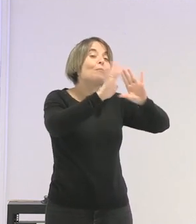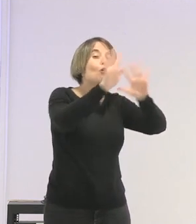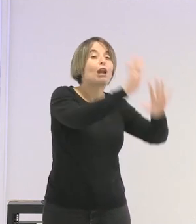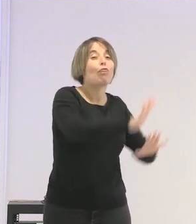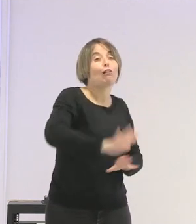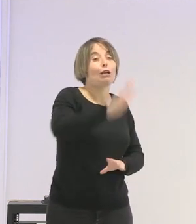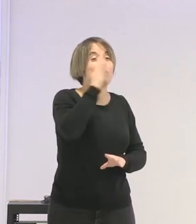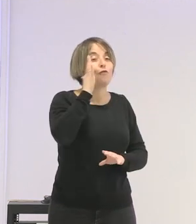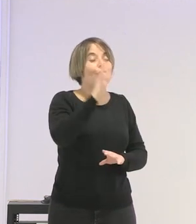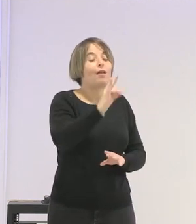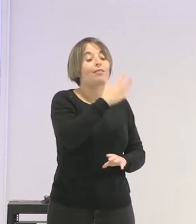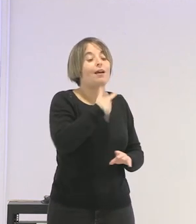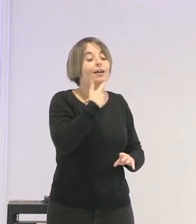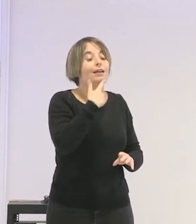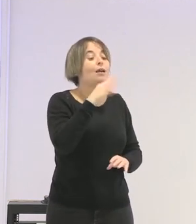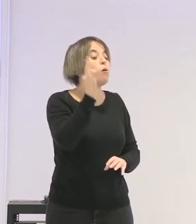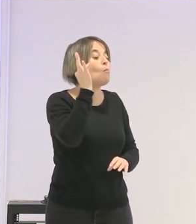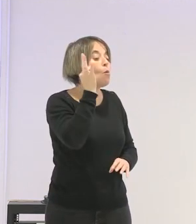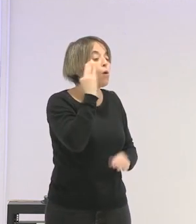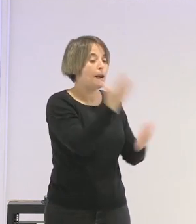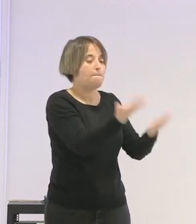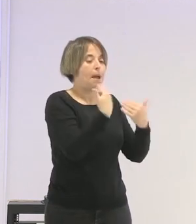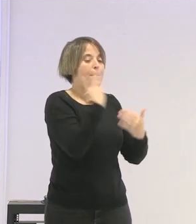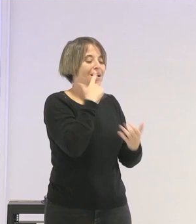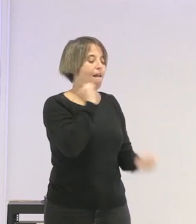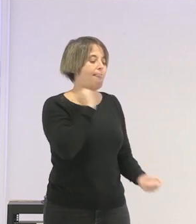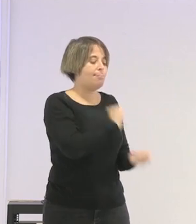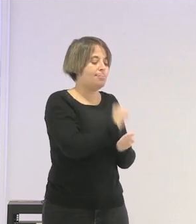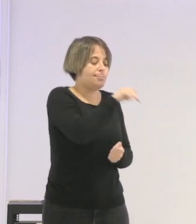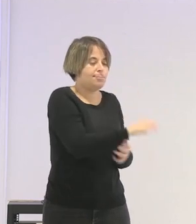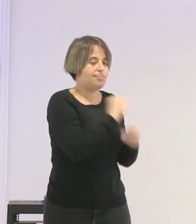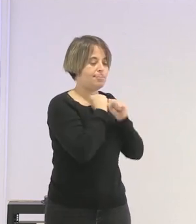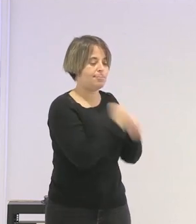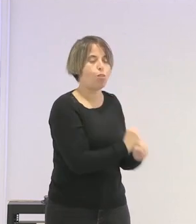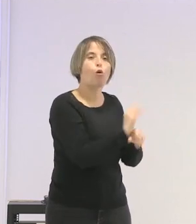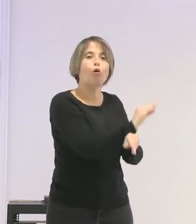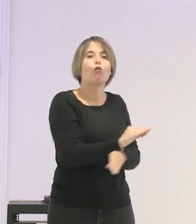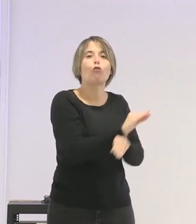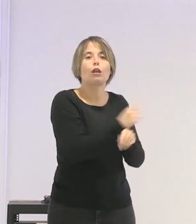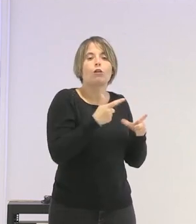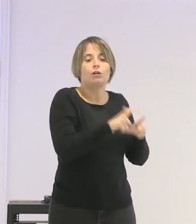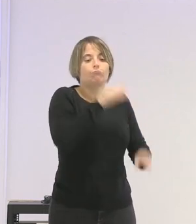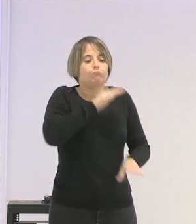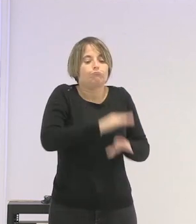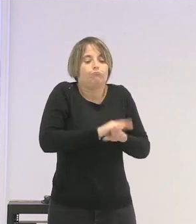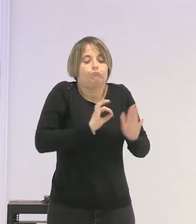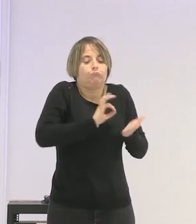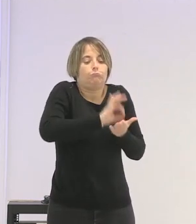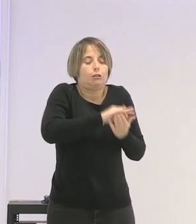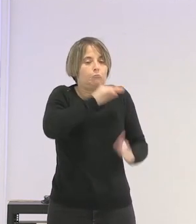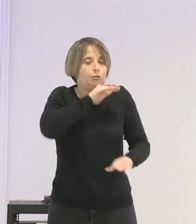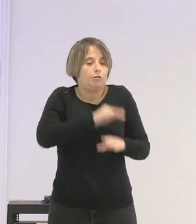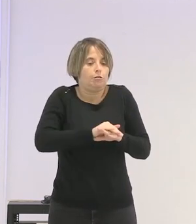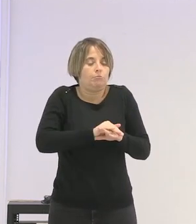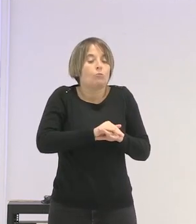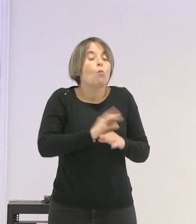a estas mujeres para encadenarlas al sector de cuidados y, en el fondo, pues, a su servicio, ¿no? Porque son estas mujeres de clase media